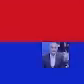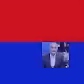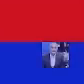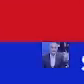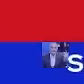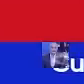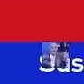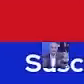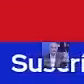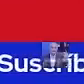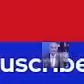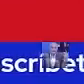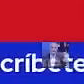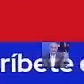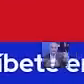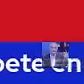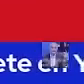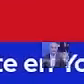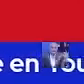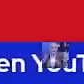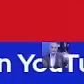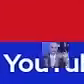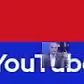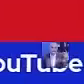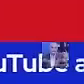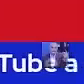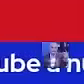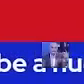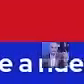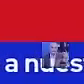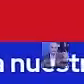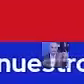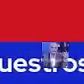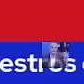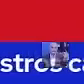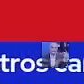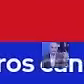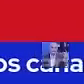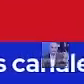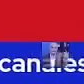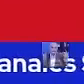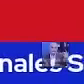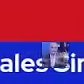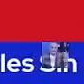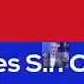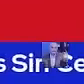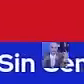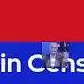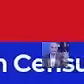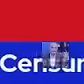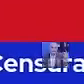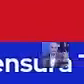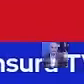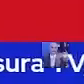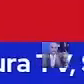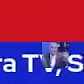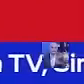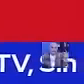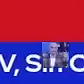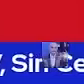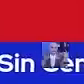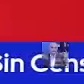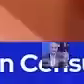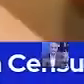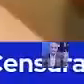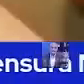Aeropuerto Internacional de la Ciudad de México. Nosotros estamos al pendiente. Y es que los medios que han